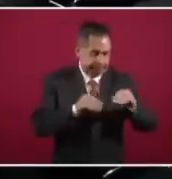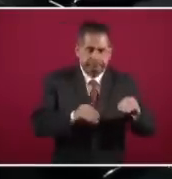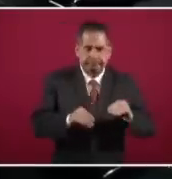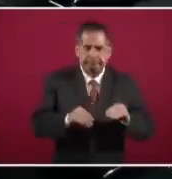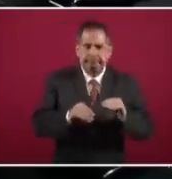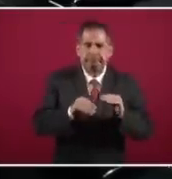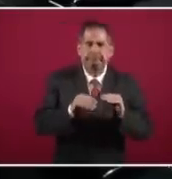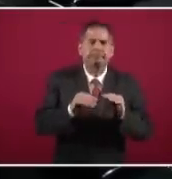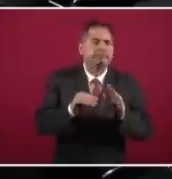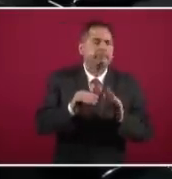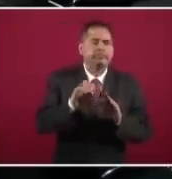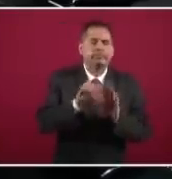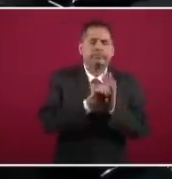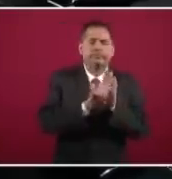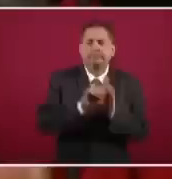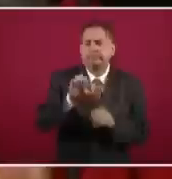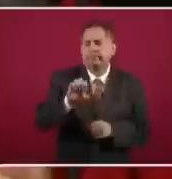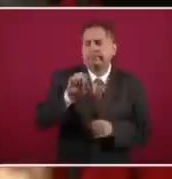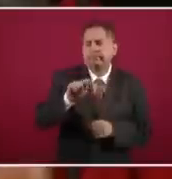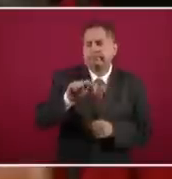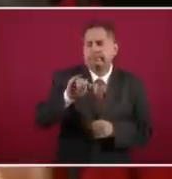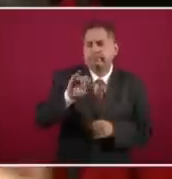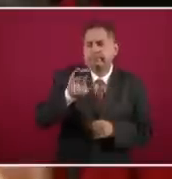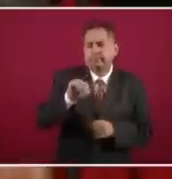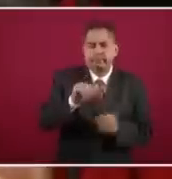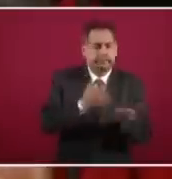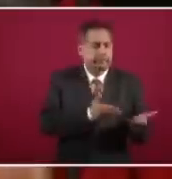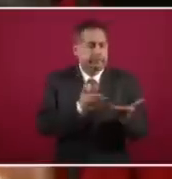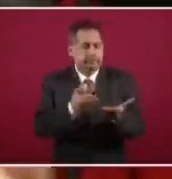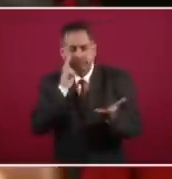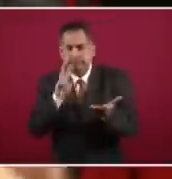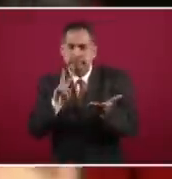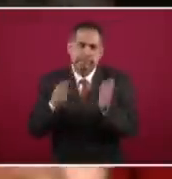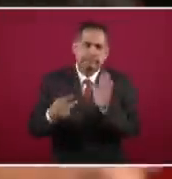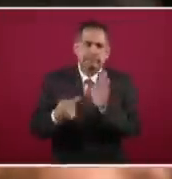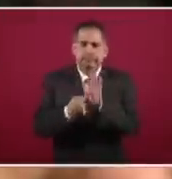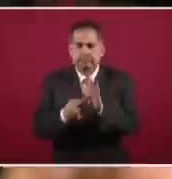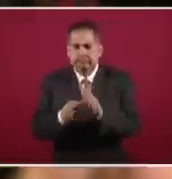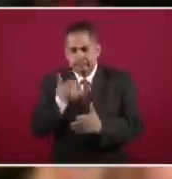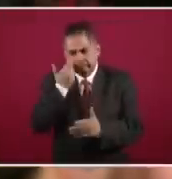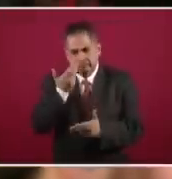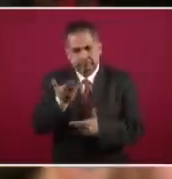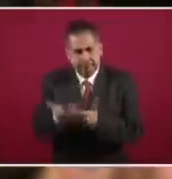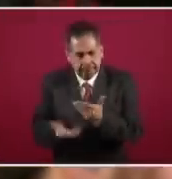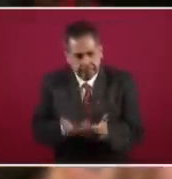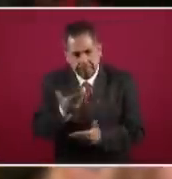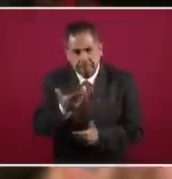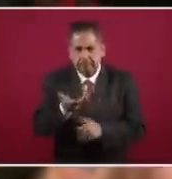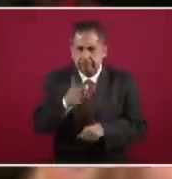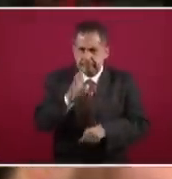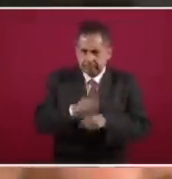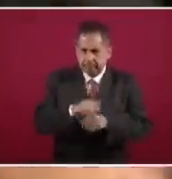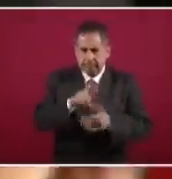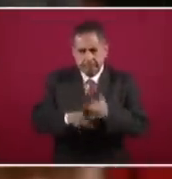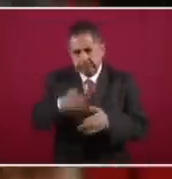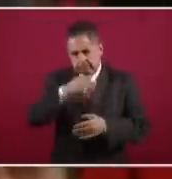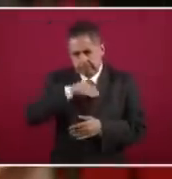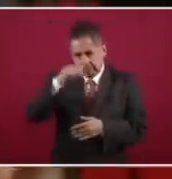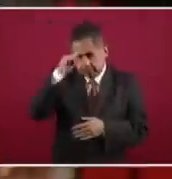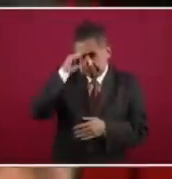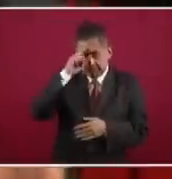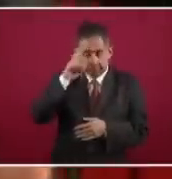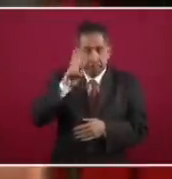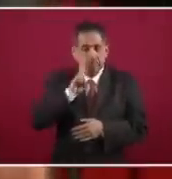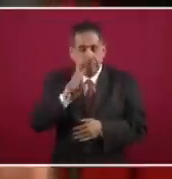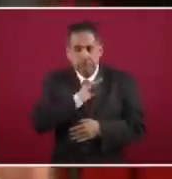ética y que se lo iban a presentar. Yo le quería pedir, si fuera posible, si usted así lo considera, que